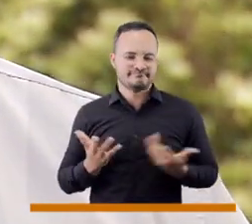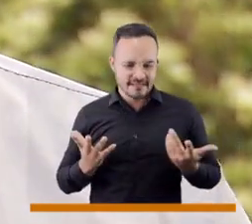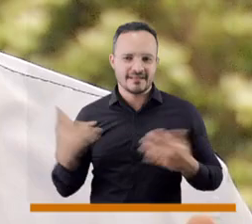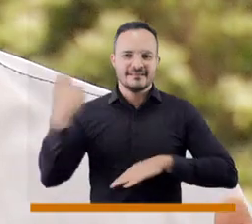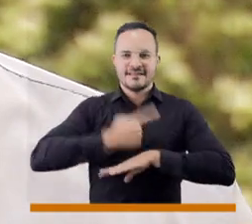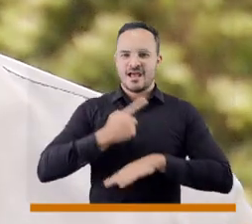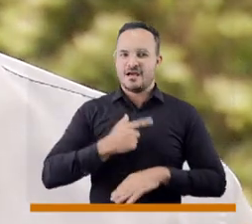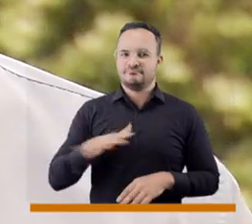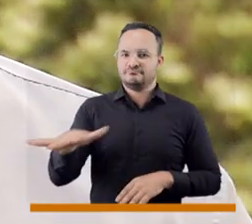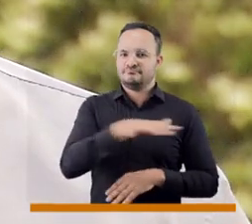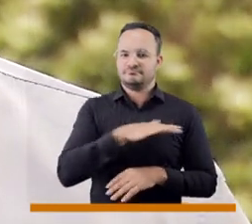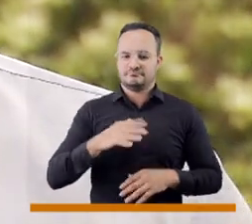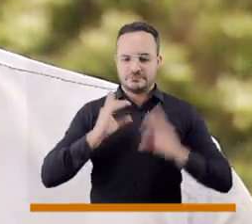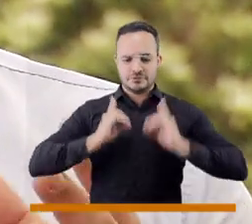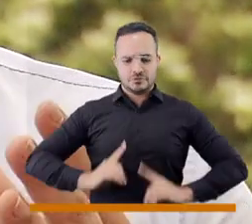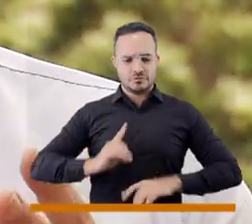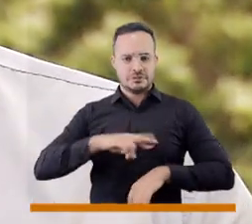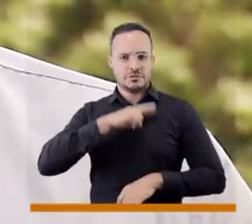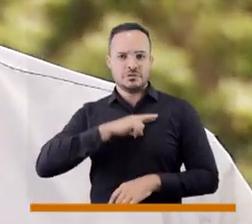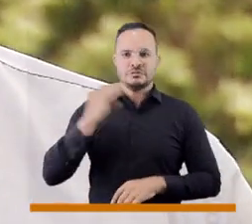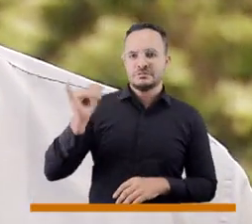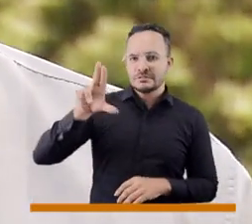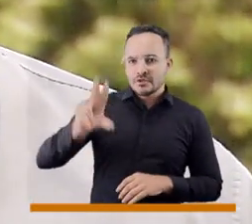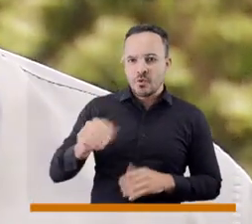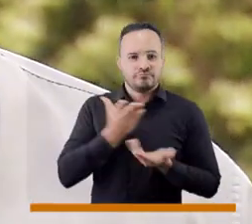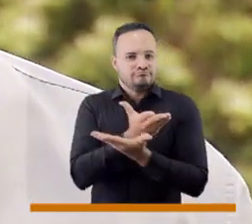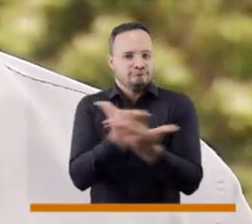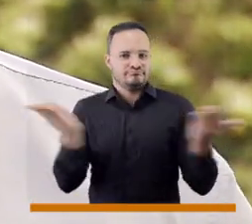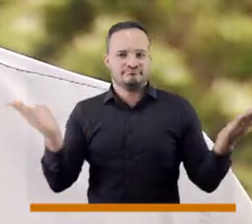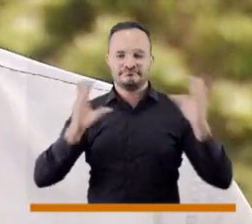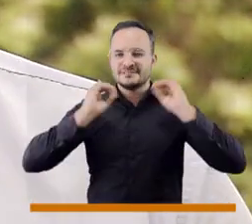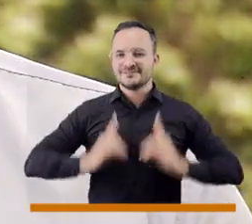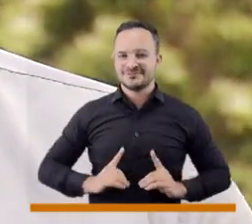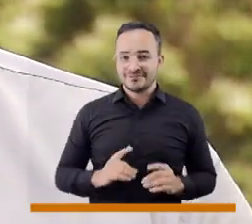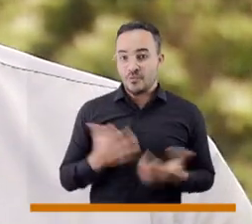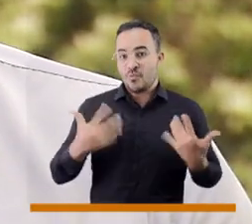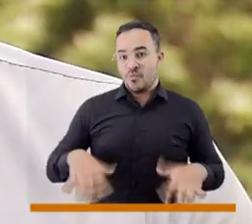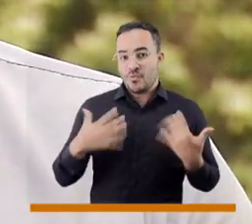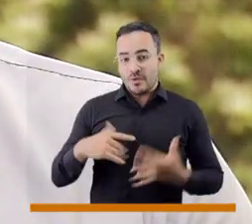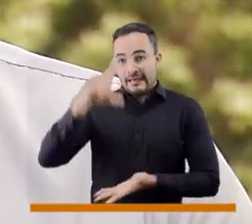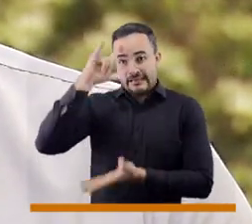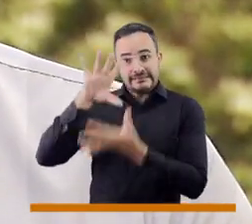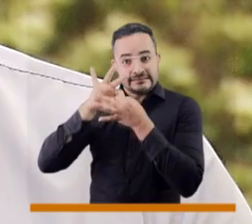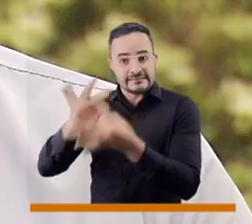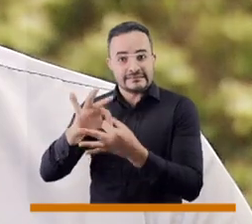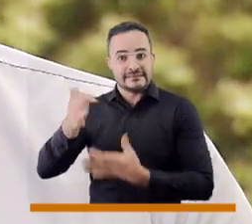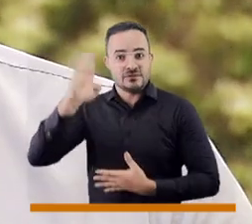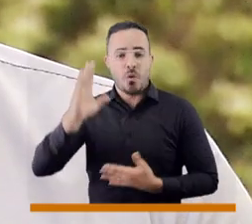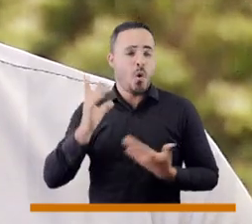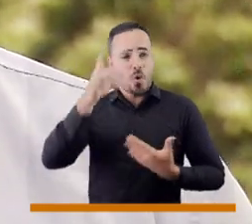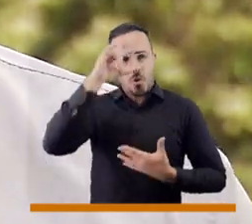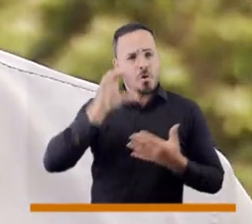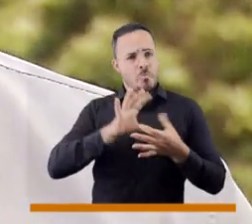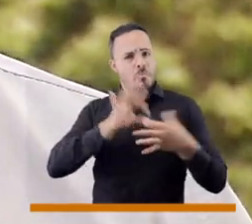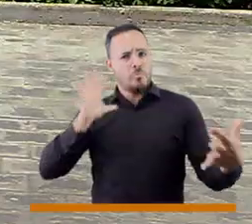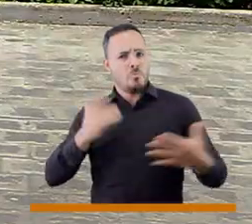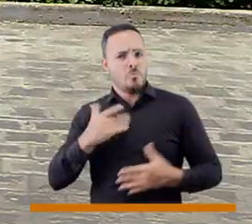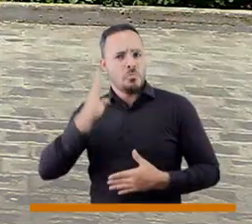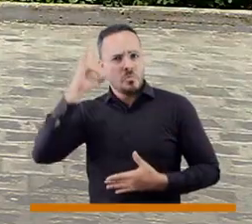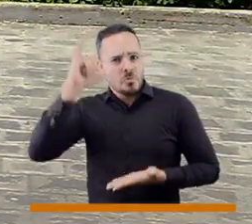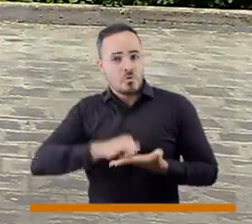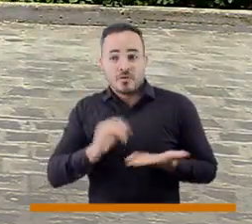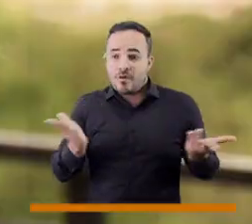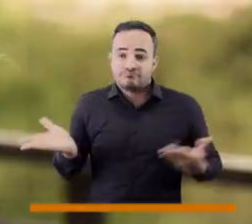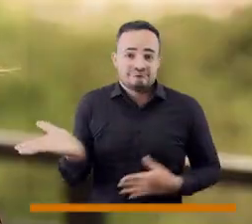Religiosa, un día muy importante para los creyentes y no creyentes, es decir, un derecho fundamental que tenemos todos los